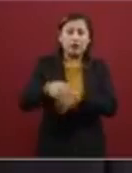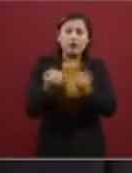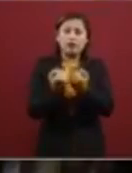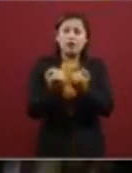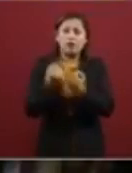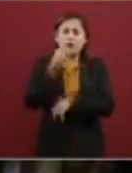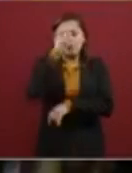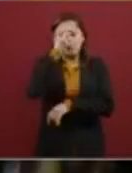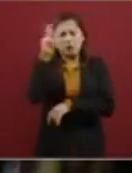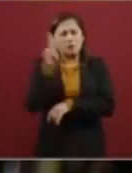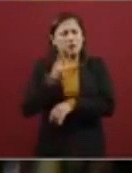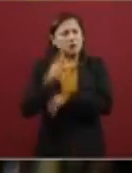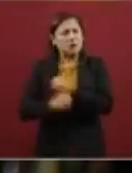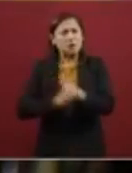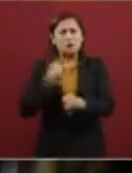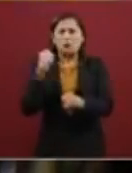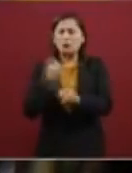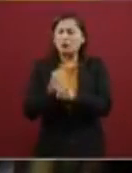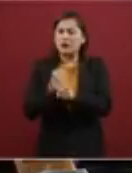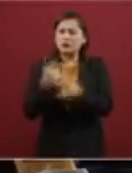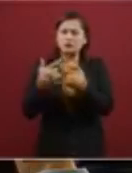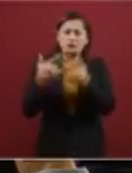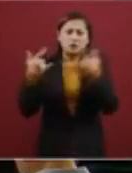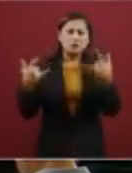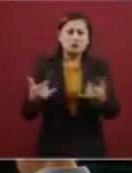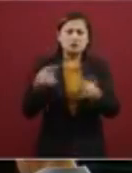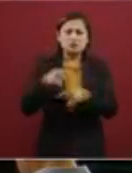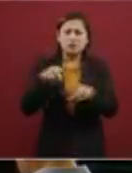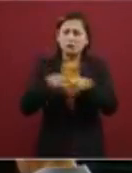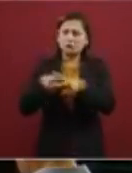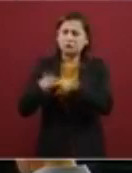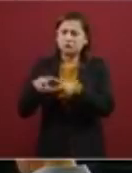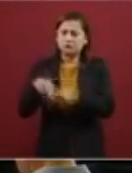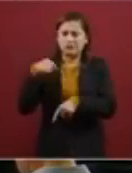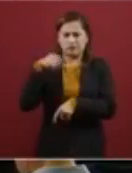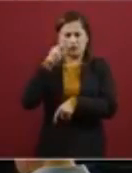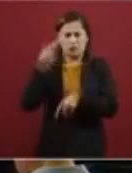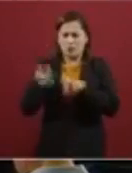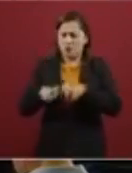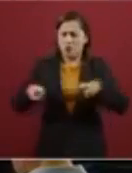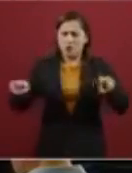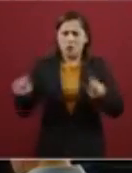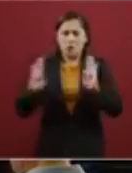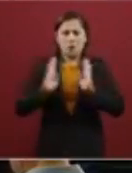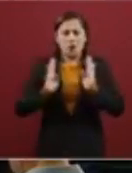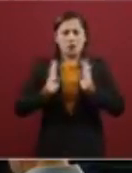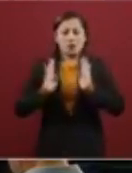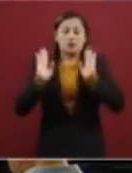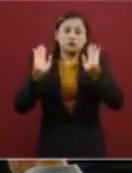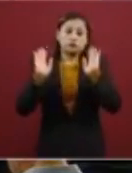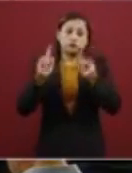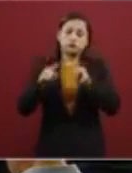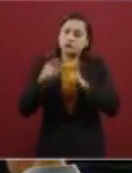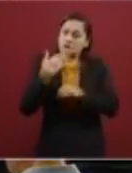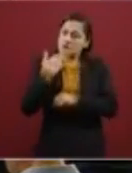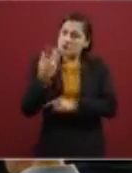en la historia moderna de México. Qué bueno que trajo a miembros de la futura Guardia Nacional. Veo demasiados militares para una Guardia Civil, pero qué